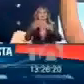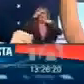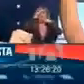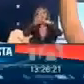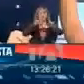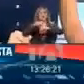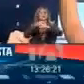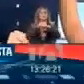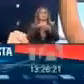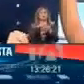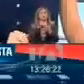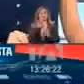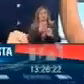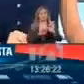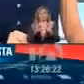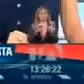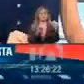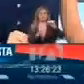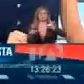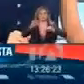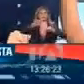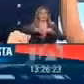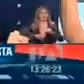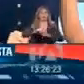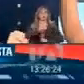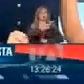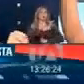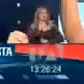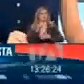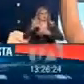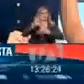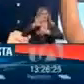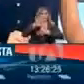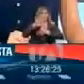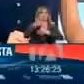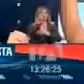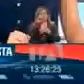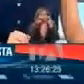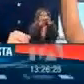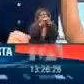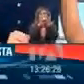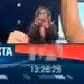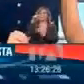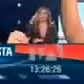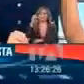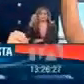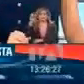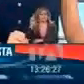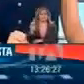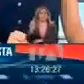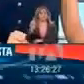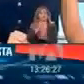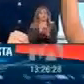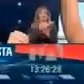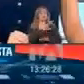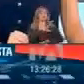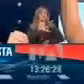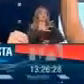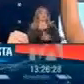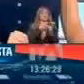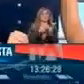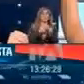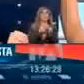Según un estudio científico de la Universidad de las Américas, las pruebas PCR para detectar el coronavirus que compró el municipio de Quito solo detectan